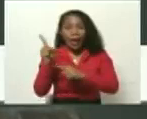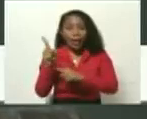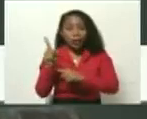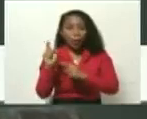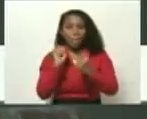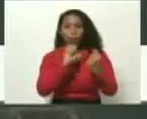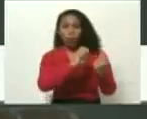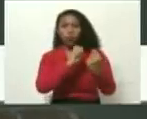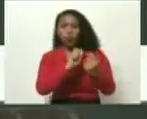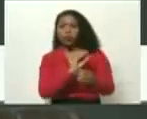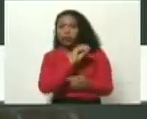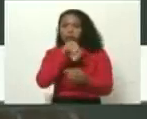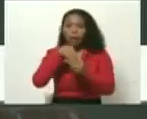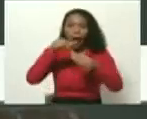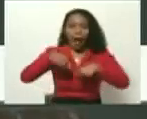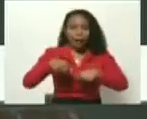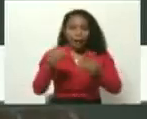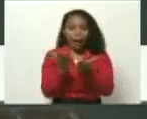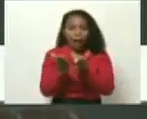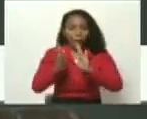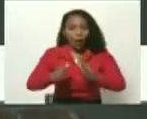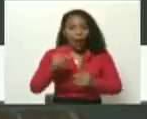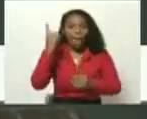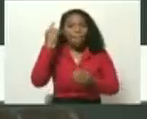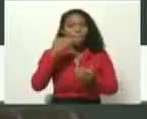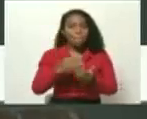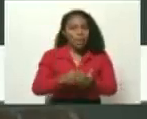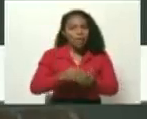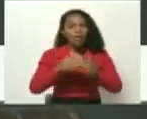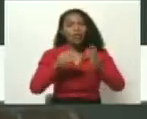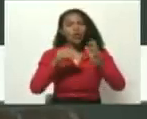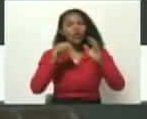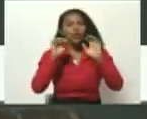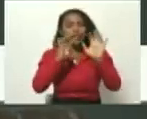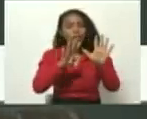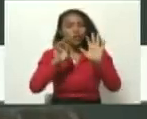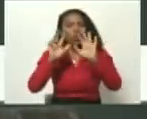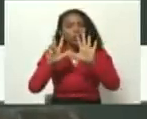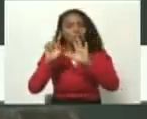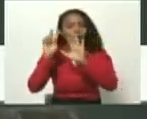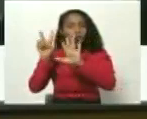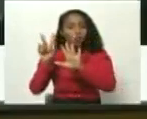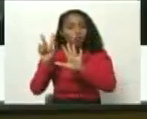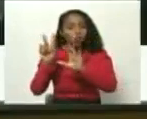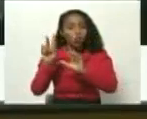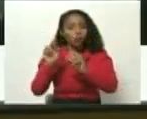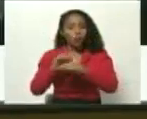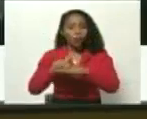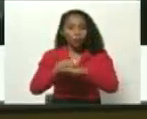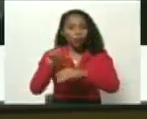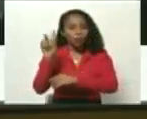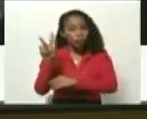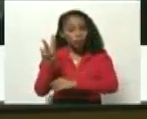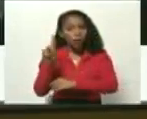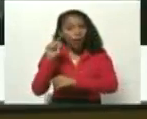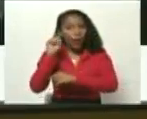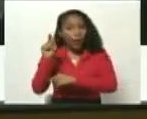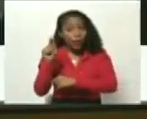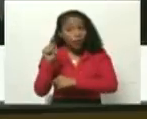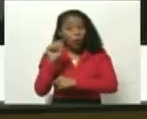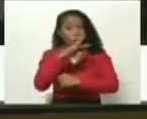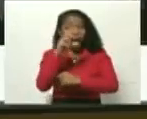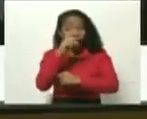debates, cuando entramos aquí a la academia en 1982, todo eso que debatíamos y todo lo que sucedió durante 40